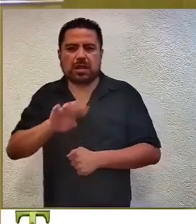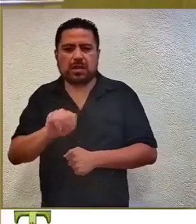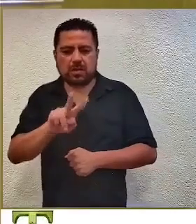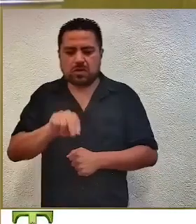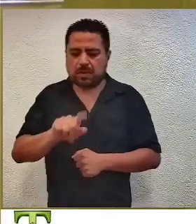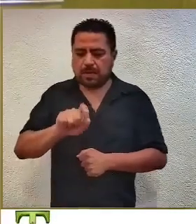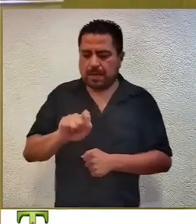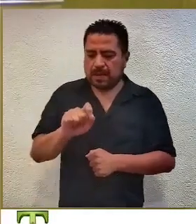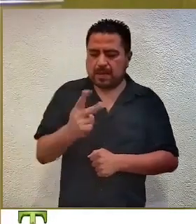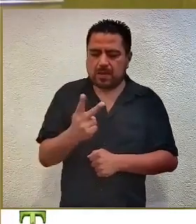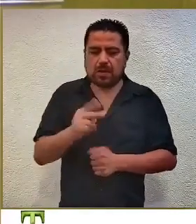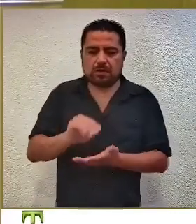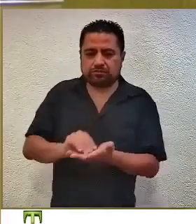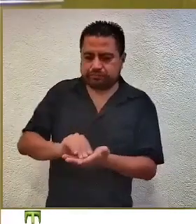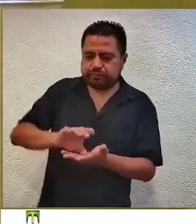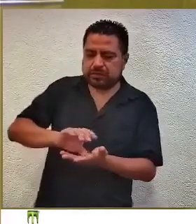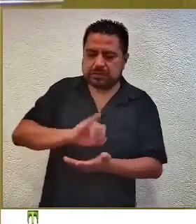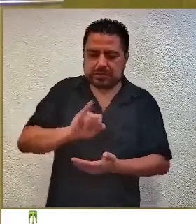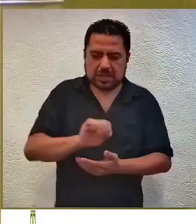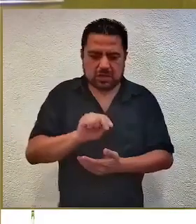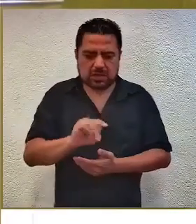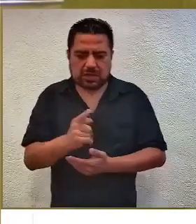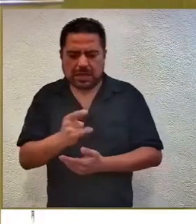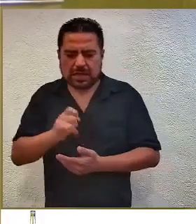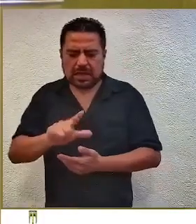CJ/GIN/159/2022 y su acumulado